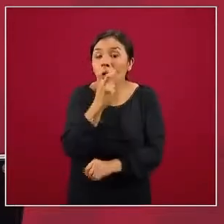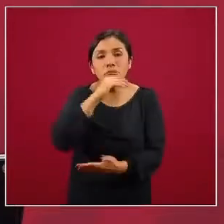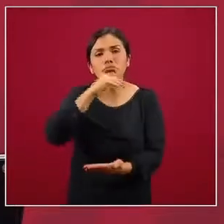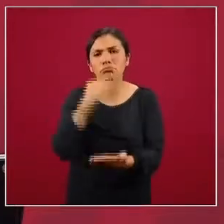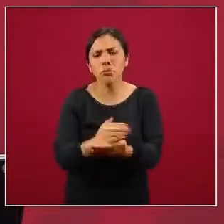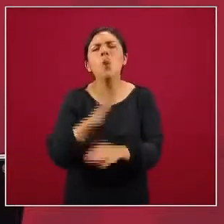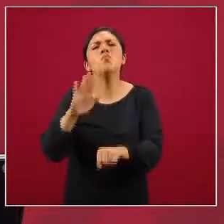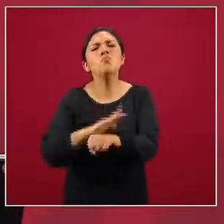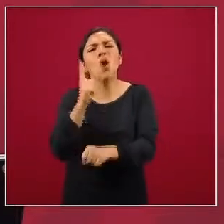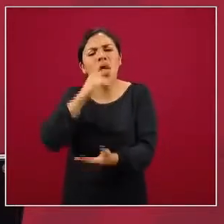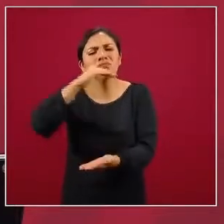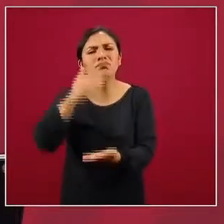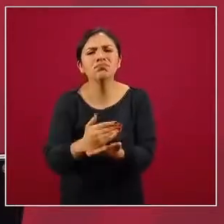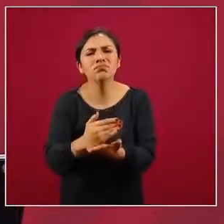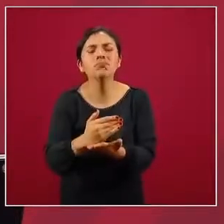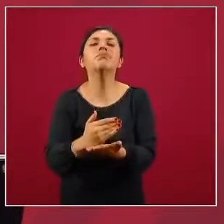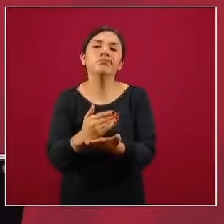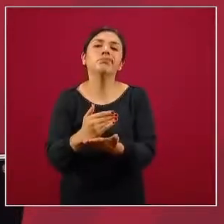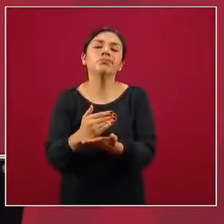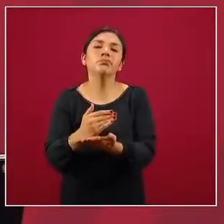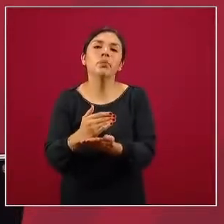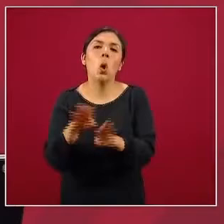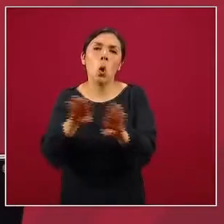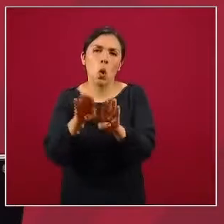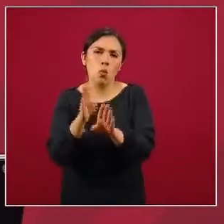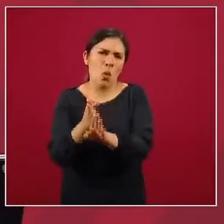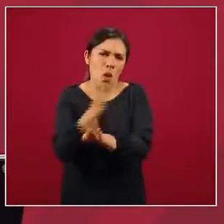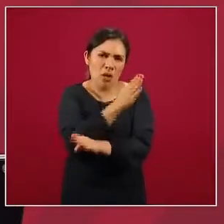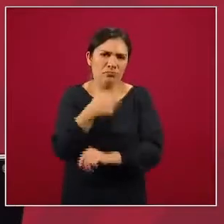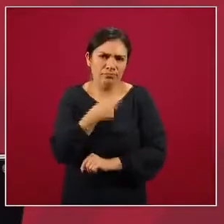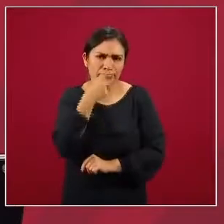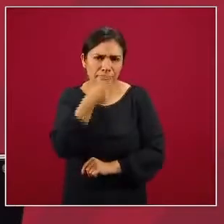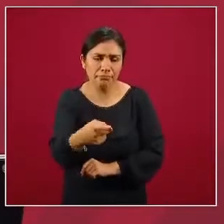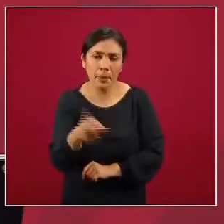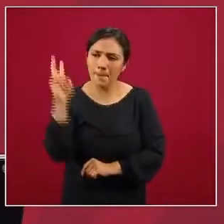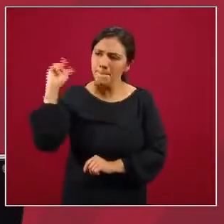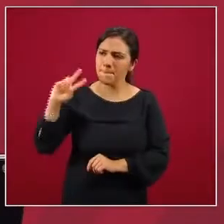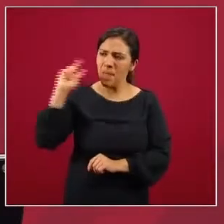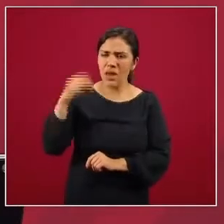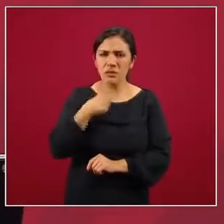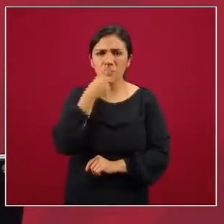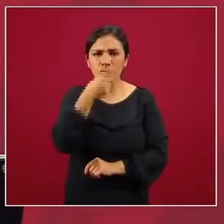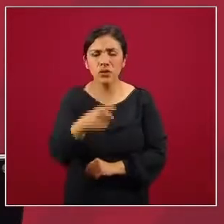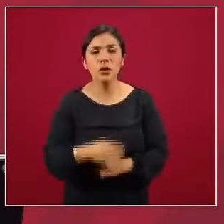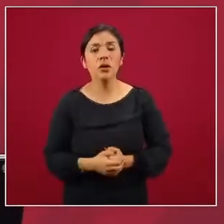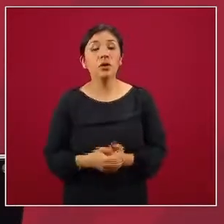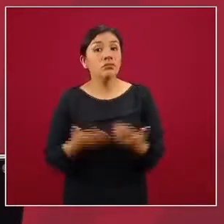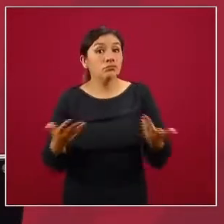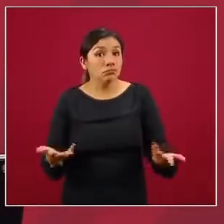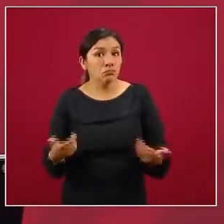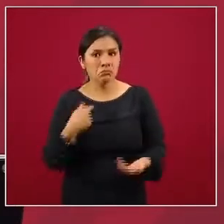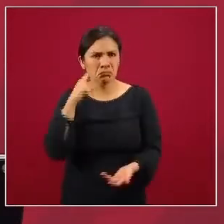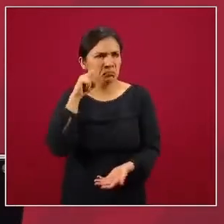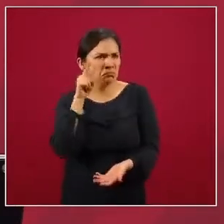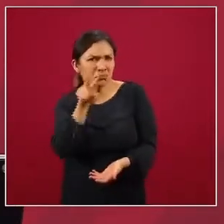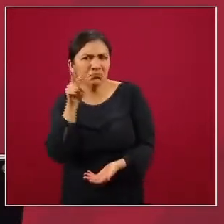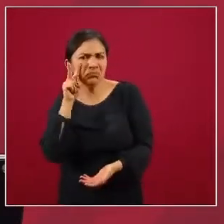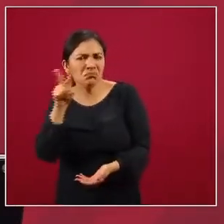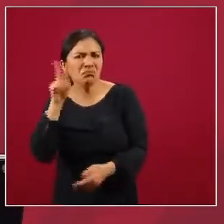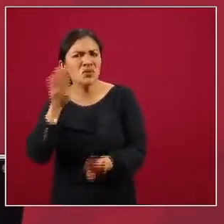la motivación tuvo que ver, como lo dije abiertamente el viernes pasado, con que